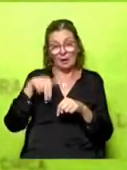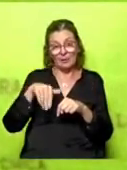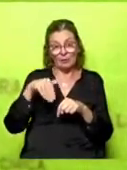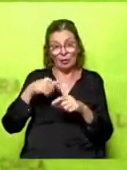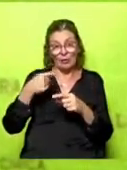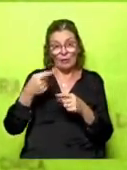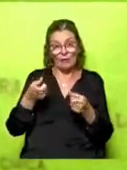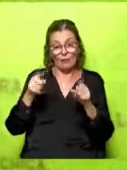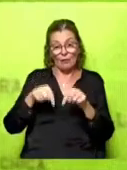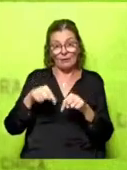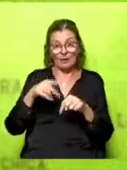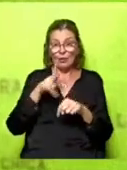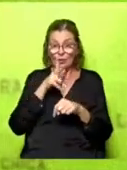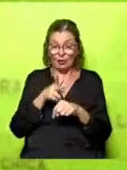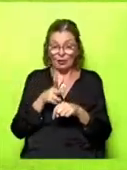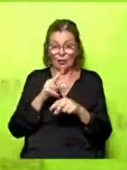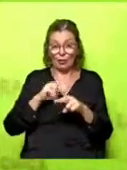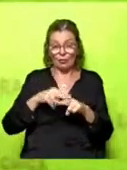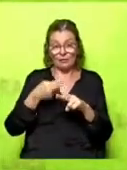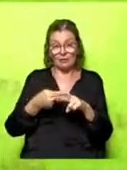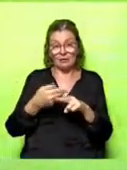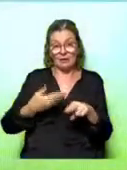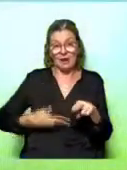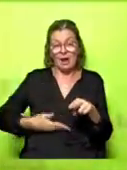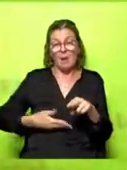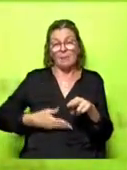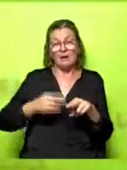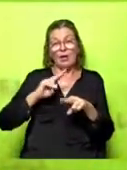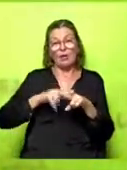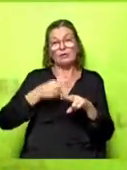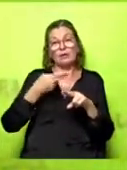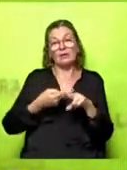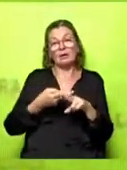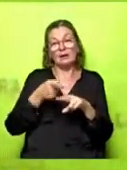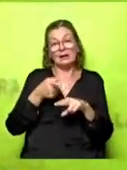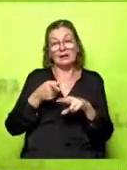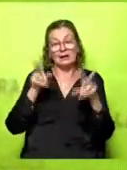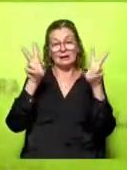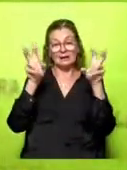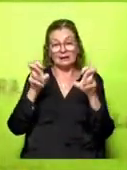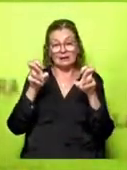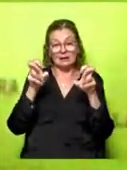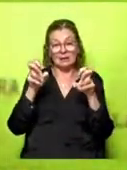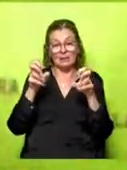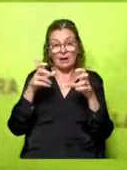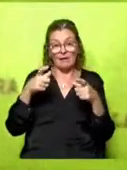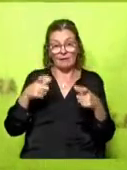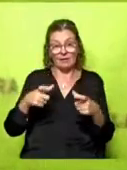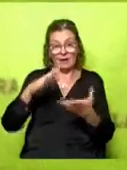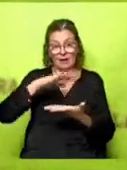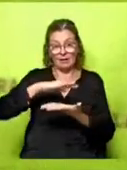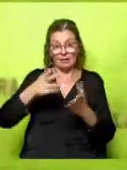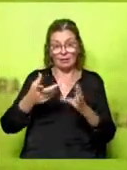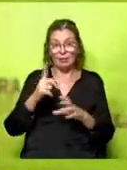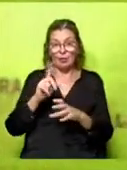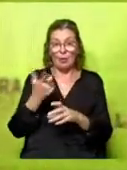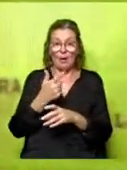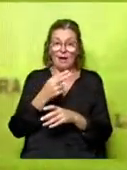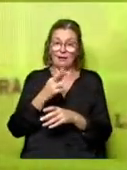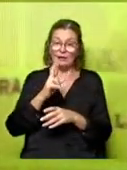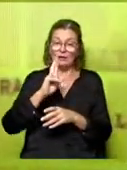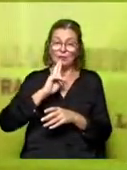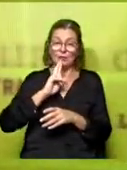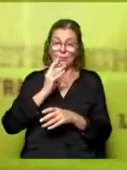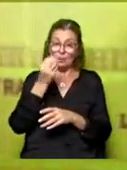3, 4 kilómetros con los chiquilines, tienen hambre de vuelta. O sea que el tema de las viandas no resuelve el problema de